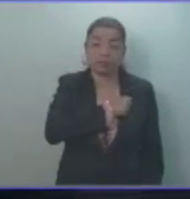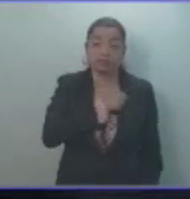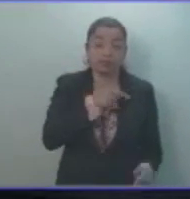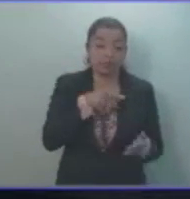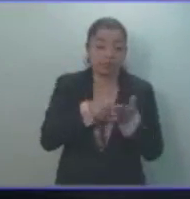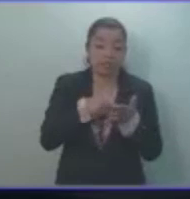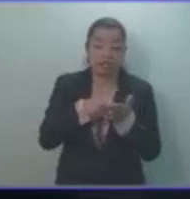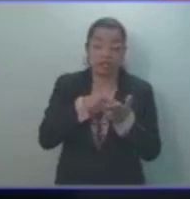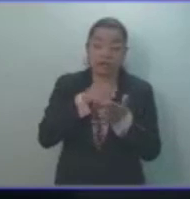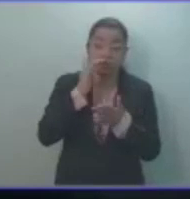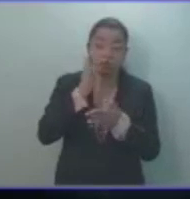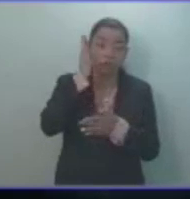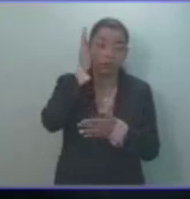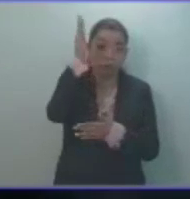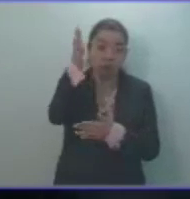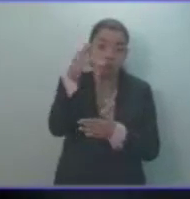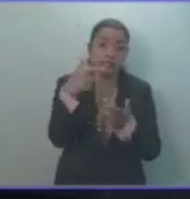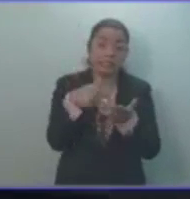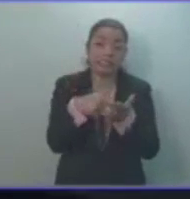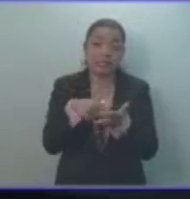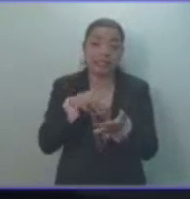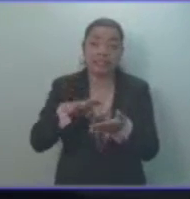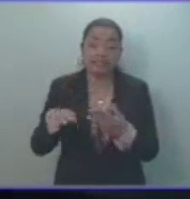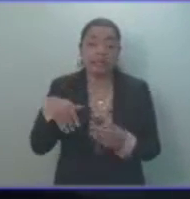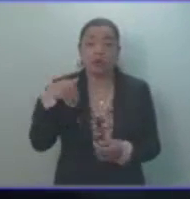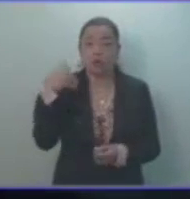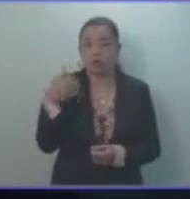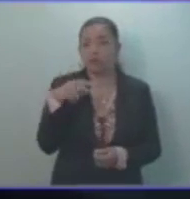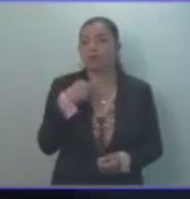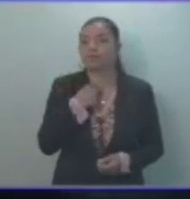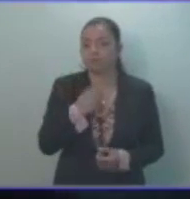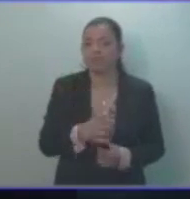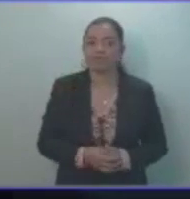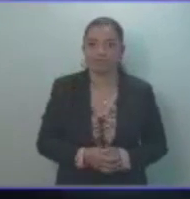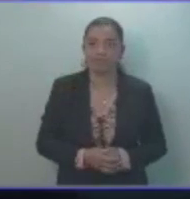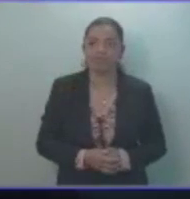deuda futura que va a haber que emitir el próximo año.